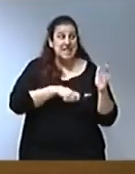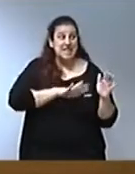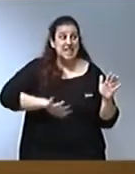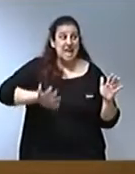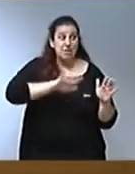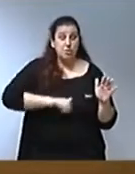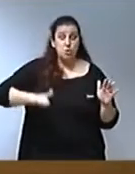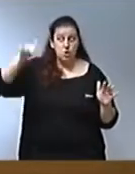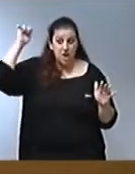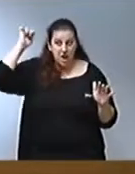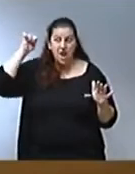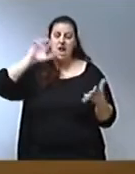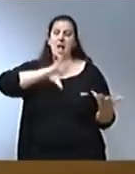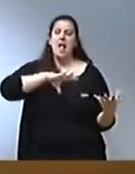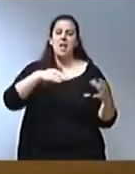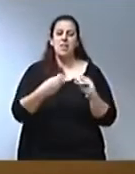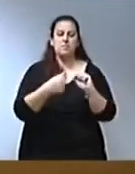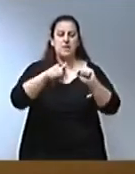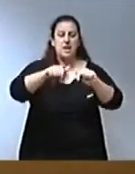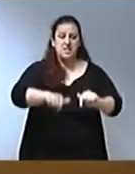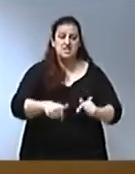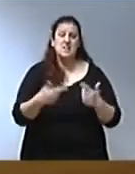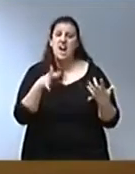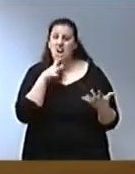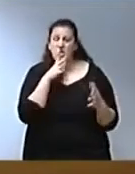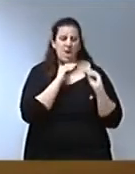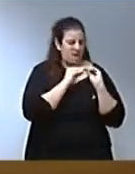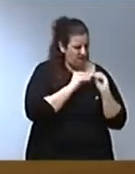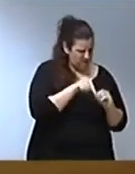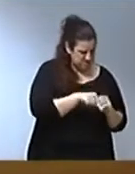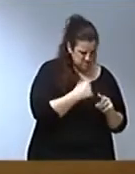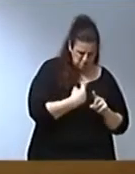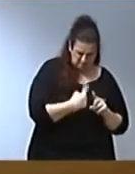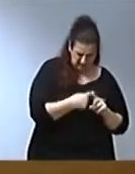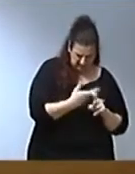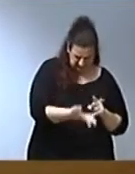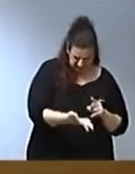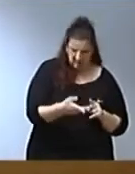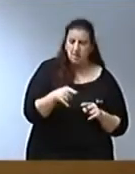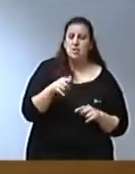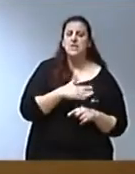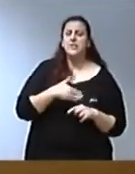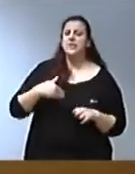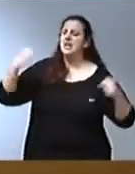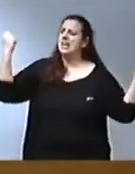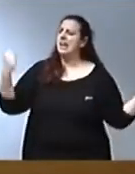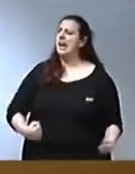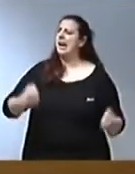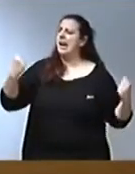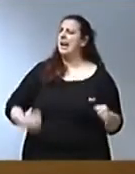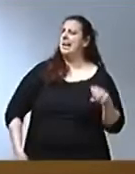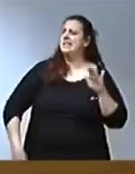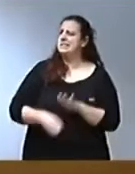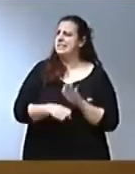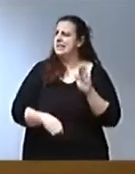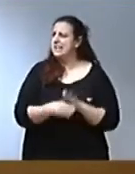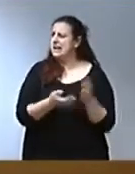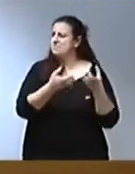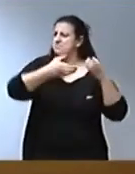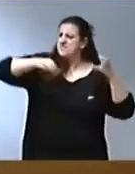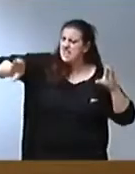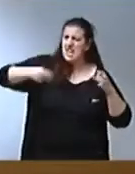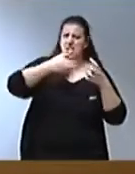Pero eso a ustedes todos les importa un pito, solo tienen su hoja de ruta, su hoja de ruta de odio nacionalista.